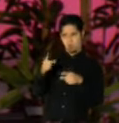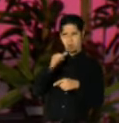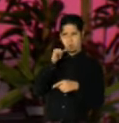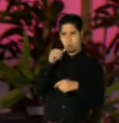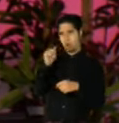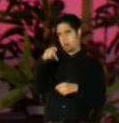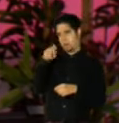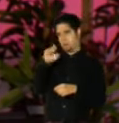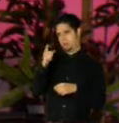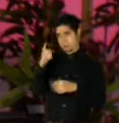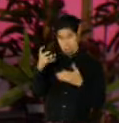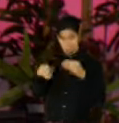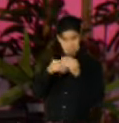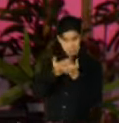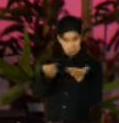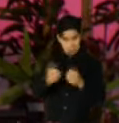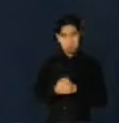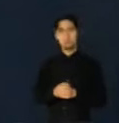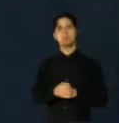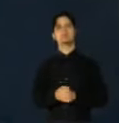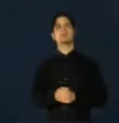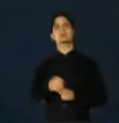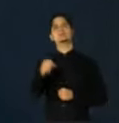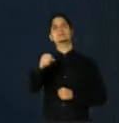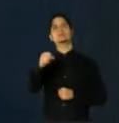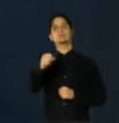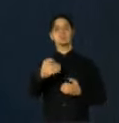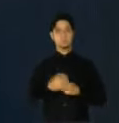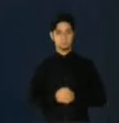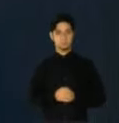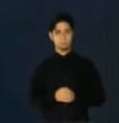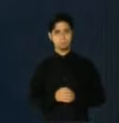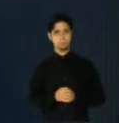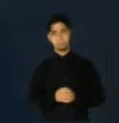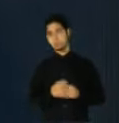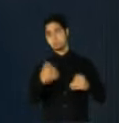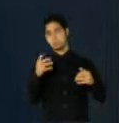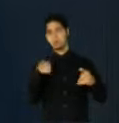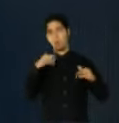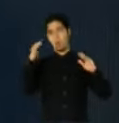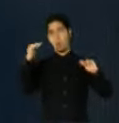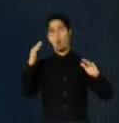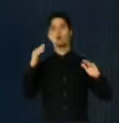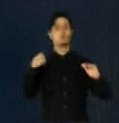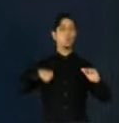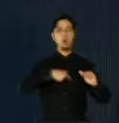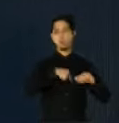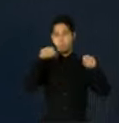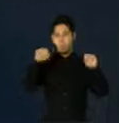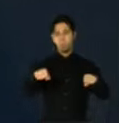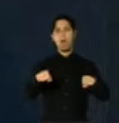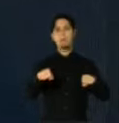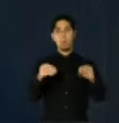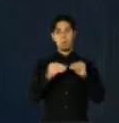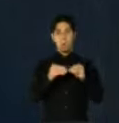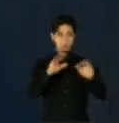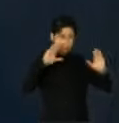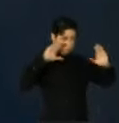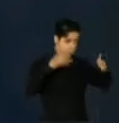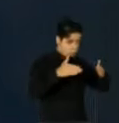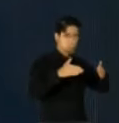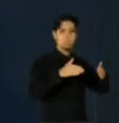Apex? Pues sí, otra vez más. Yo espero que nos podamos enfocar en las cosas académicas para ayudarle al